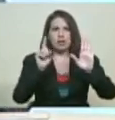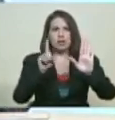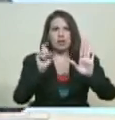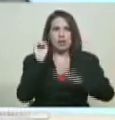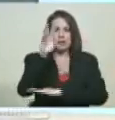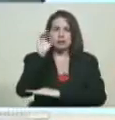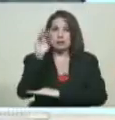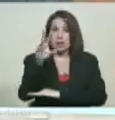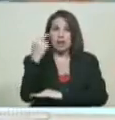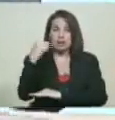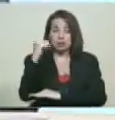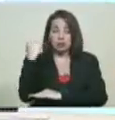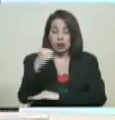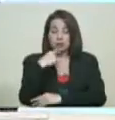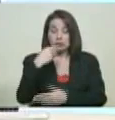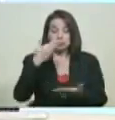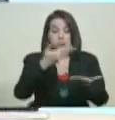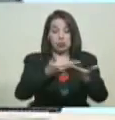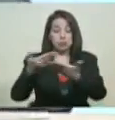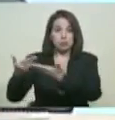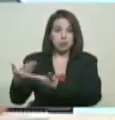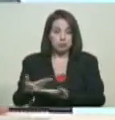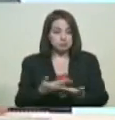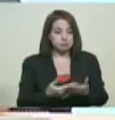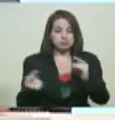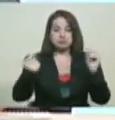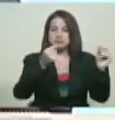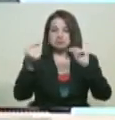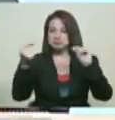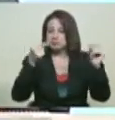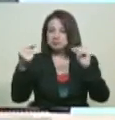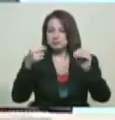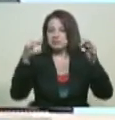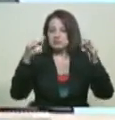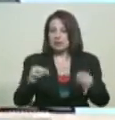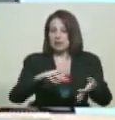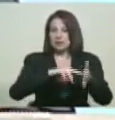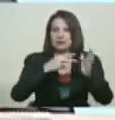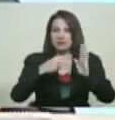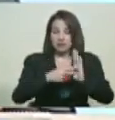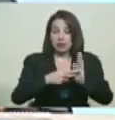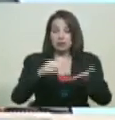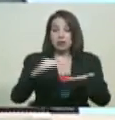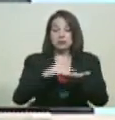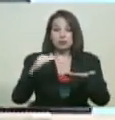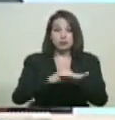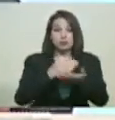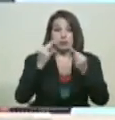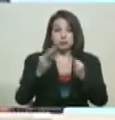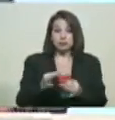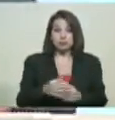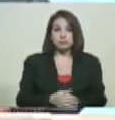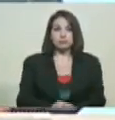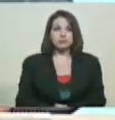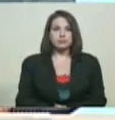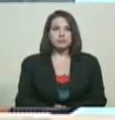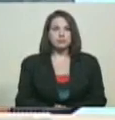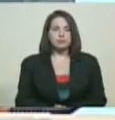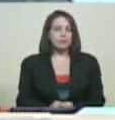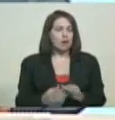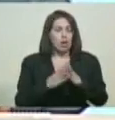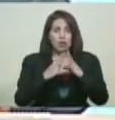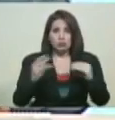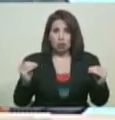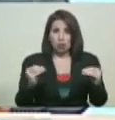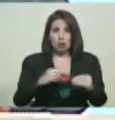en la mesa de las definiciones para las soluciones concretas todos los que estamos